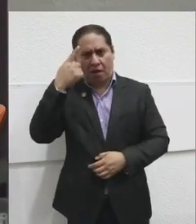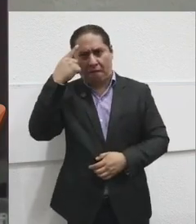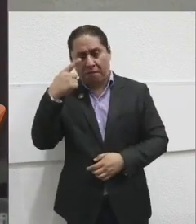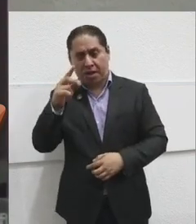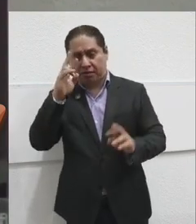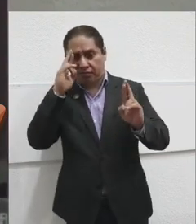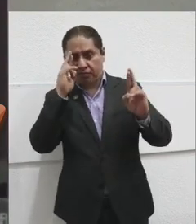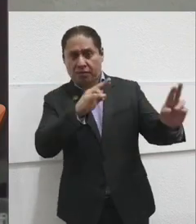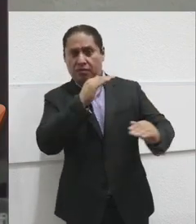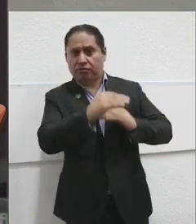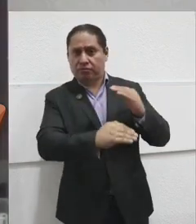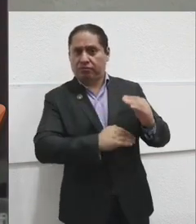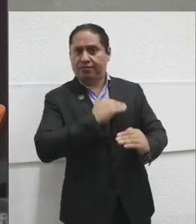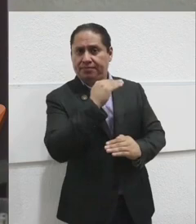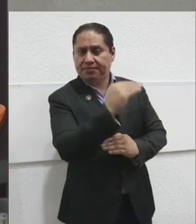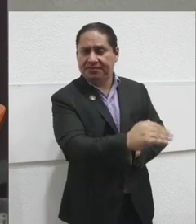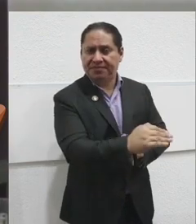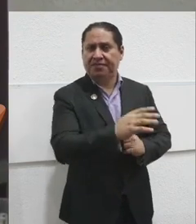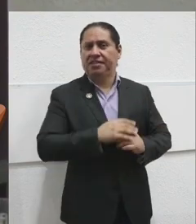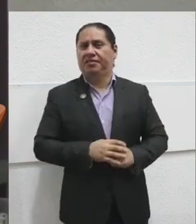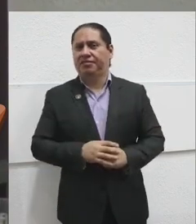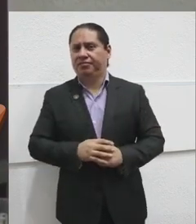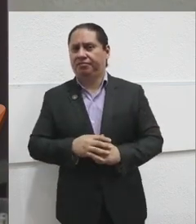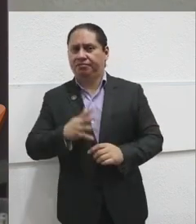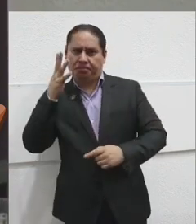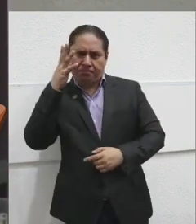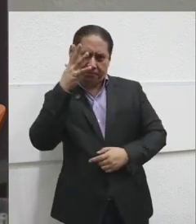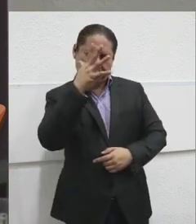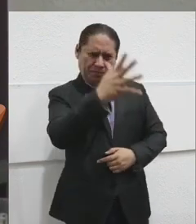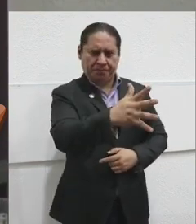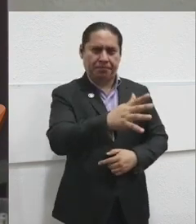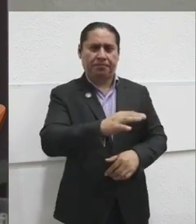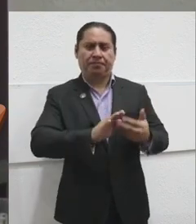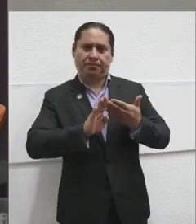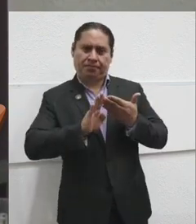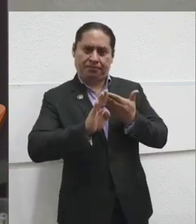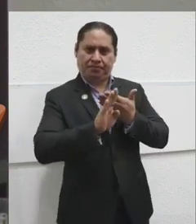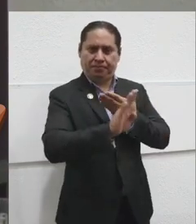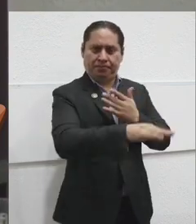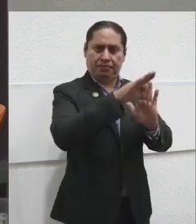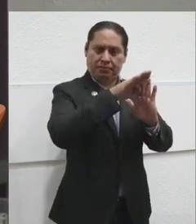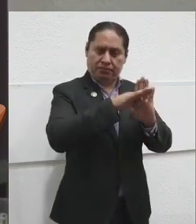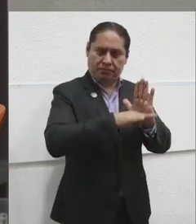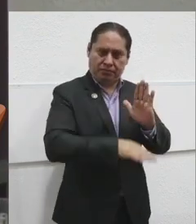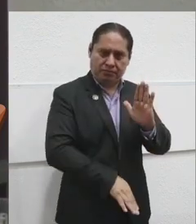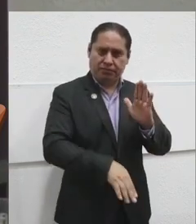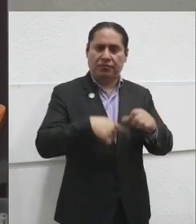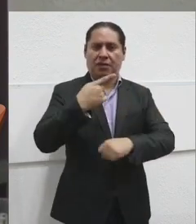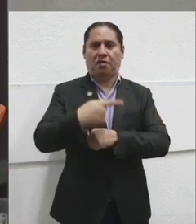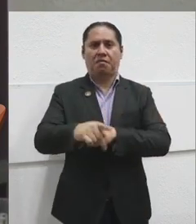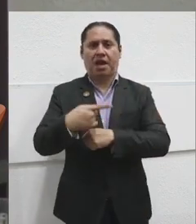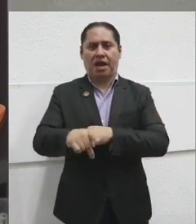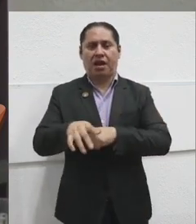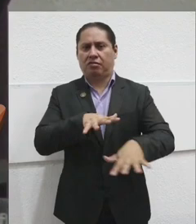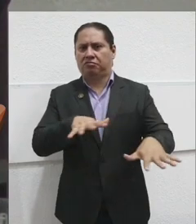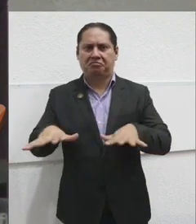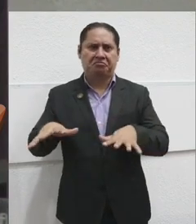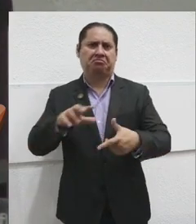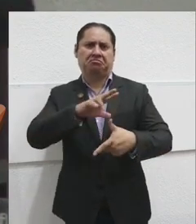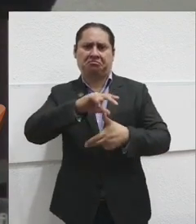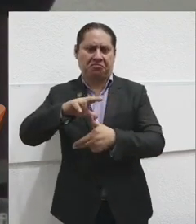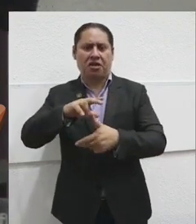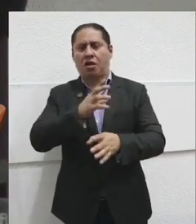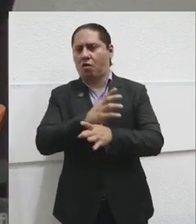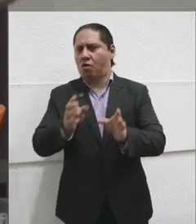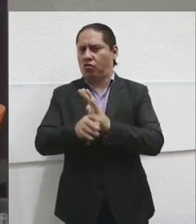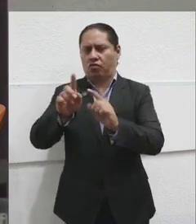reconocer los avances dados hacia la prevención y la reducción del riesgo de desastres. Un tema